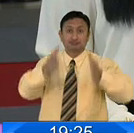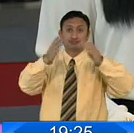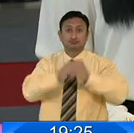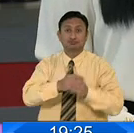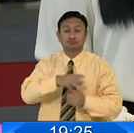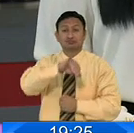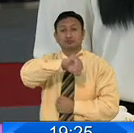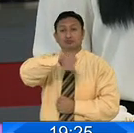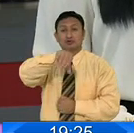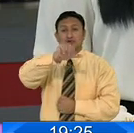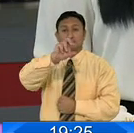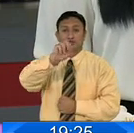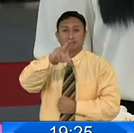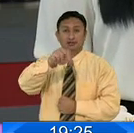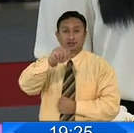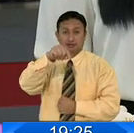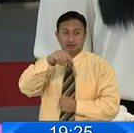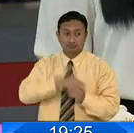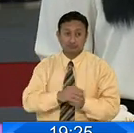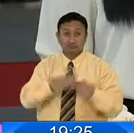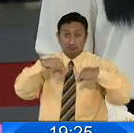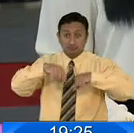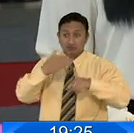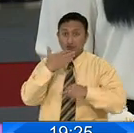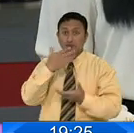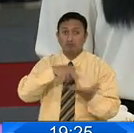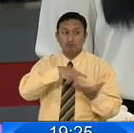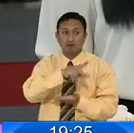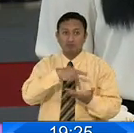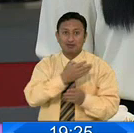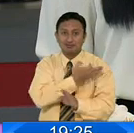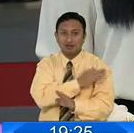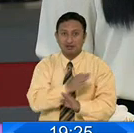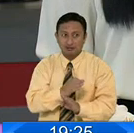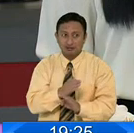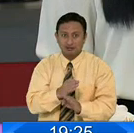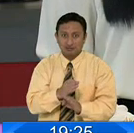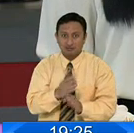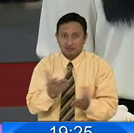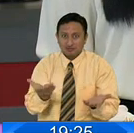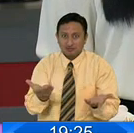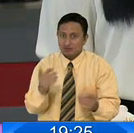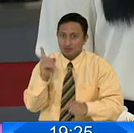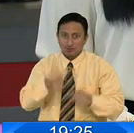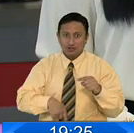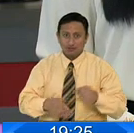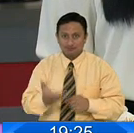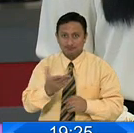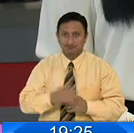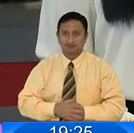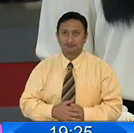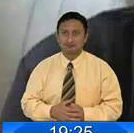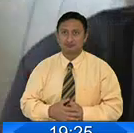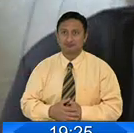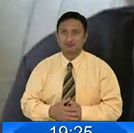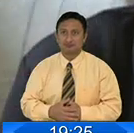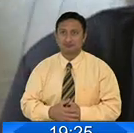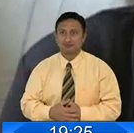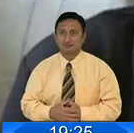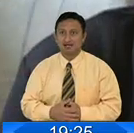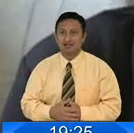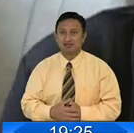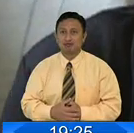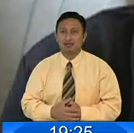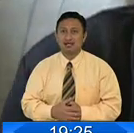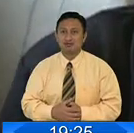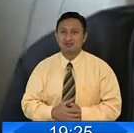Joaquín Gallegos Lara, pues la mayoría no tiene cómo sustentar los gastos de manera particular. Veamos. Es difícil.